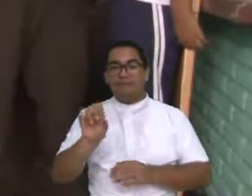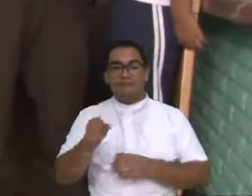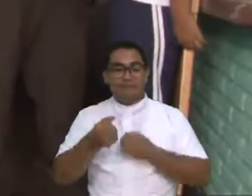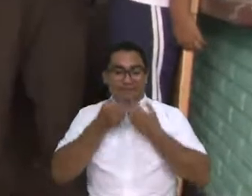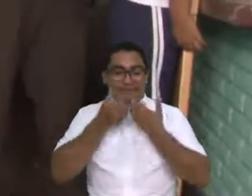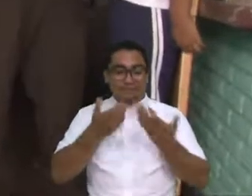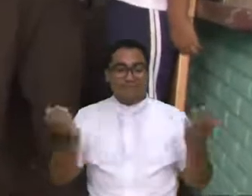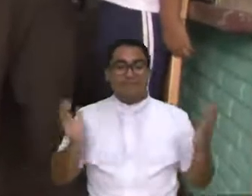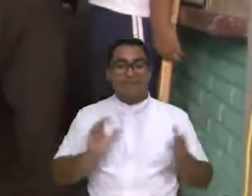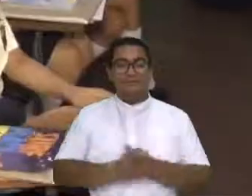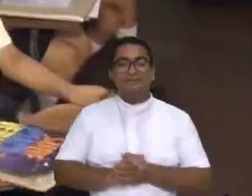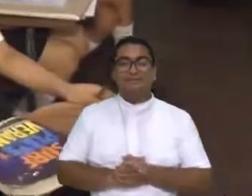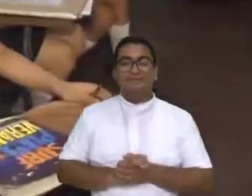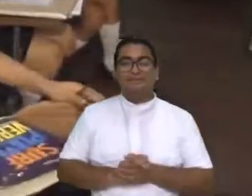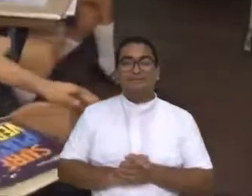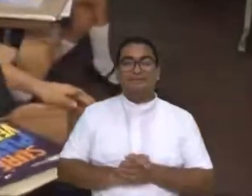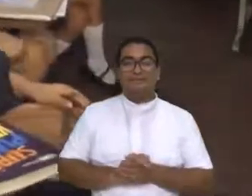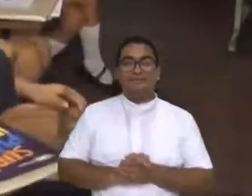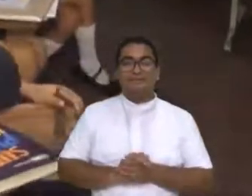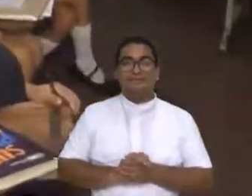Vanessa Paz.